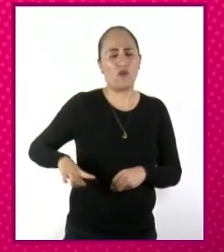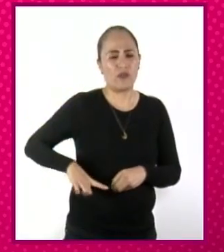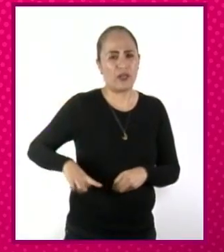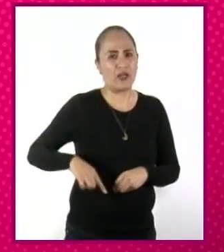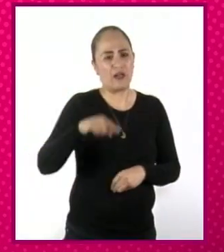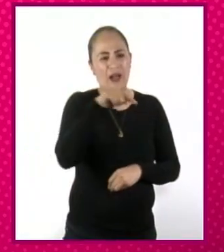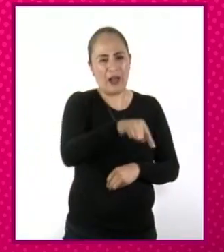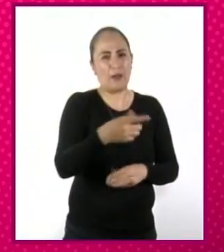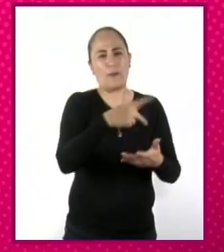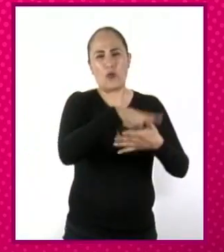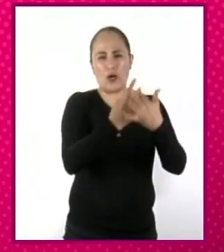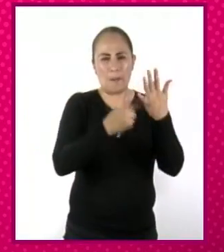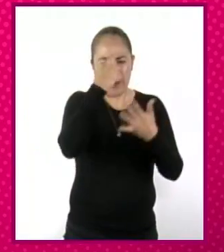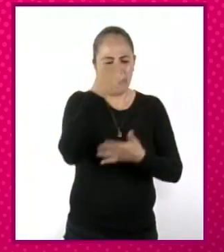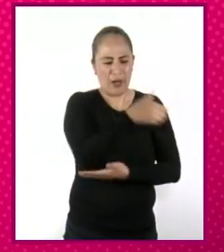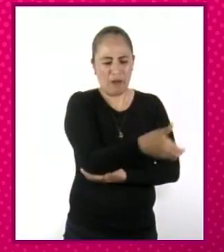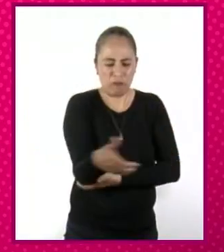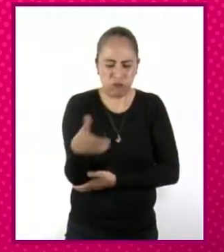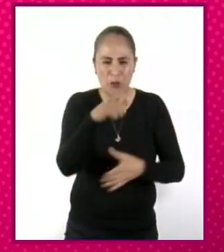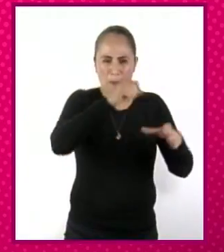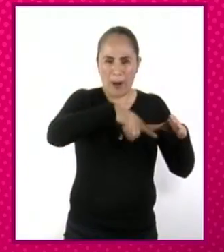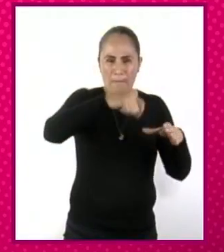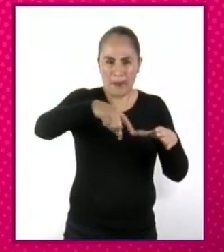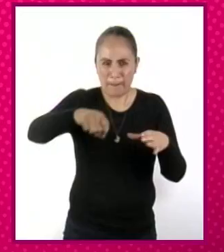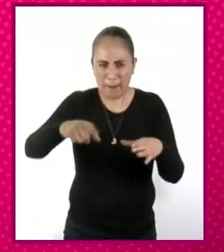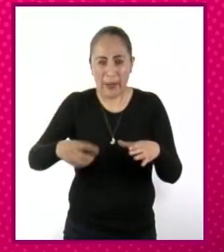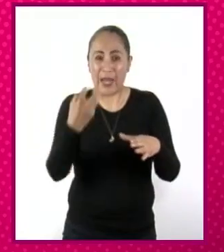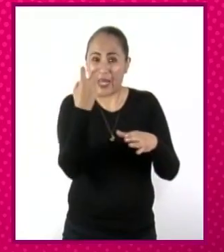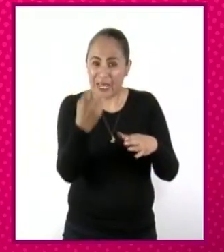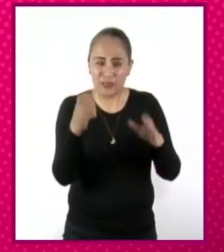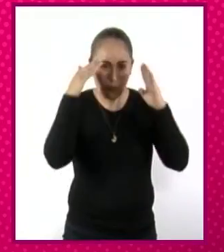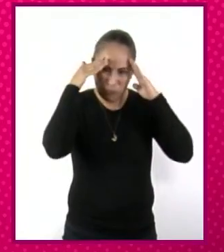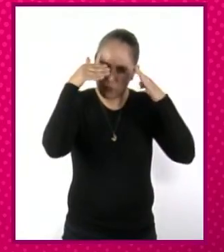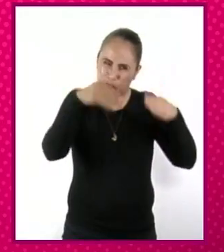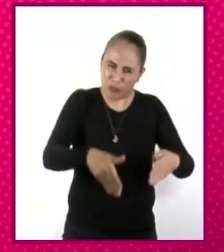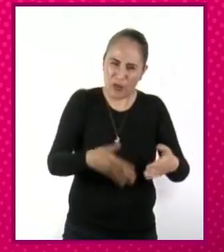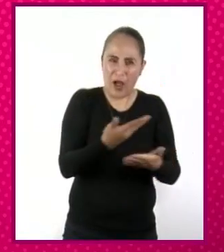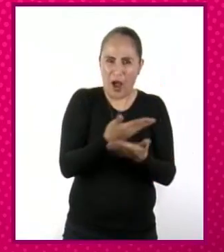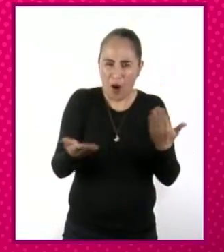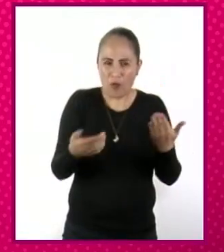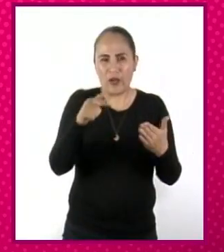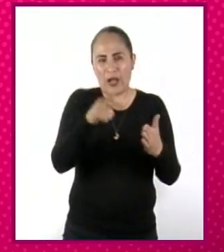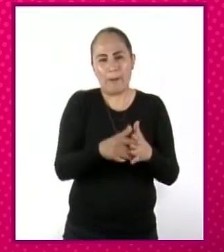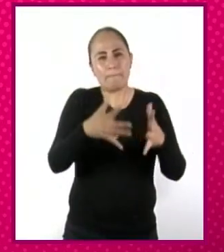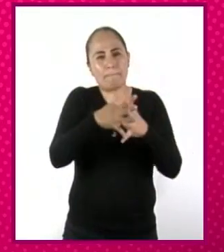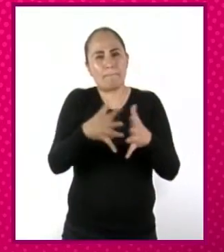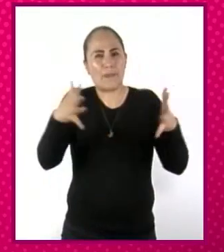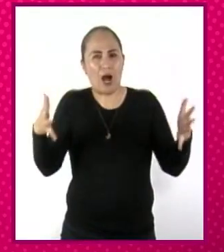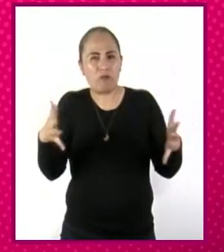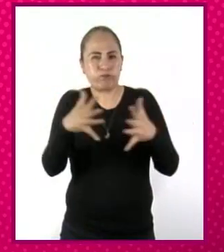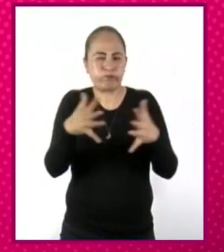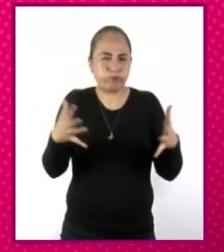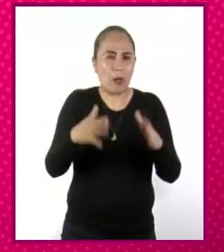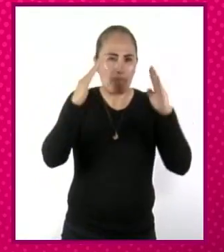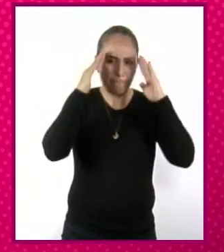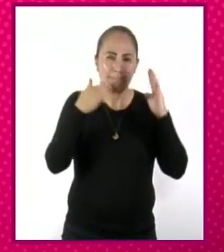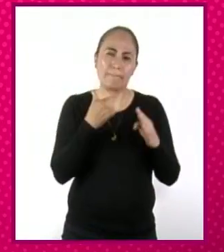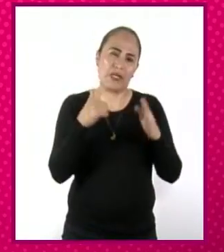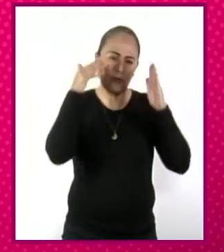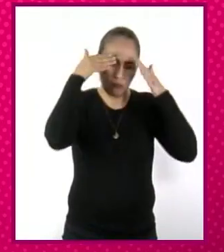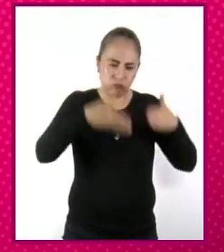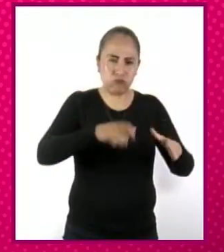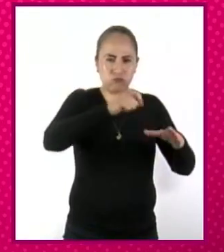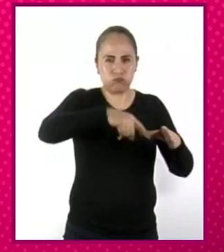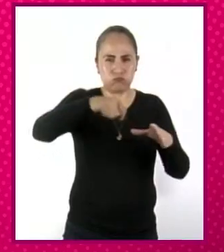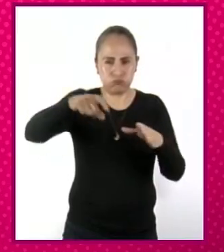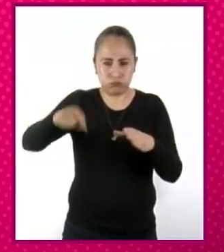que la base de la población de Estados Unidos sean pequeños y medianos granjeros que se dediquen a las faenas agrícolas.